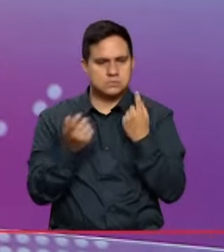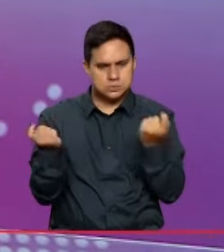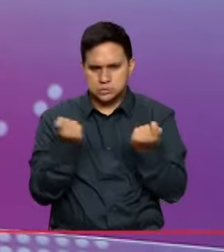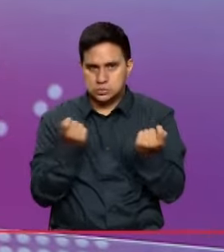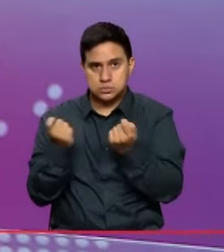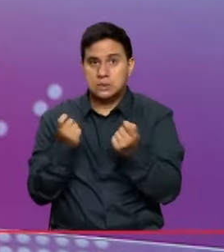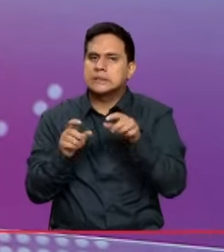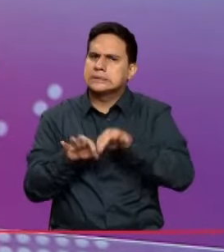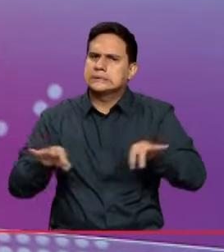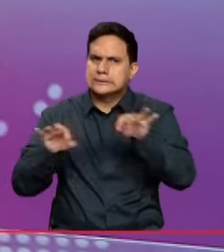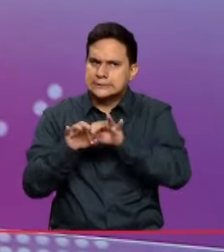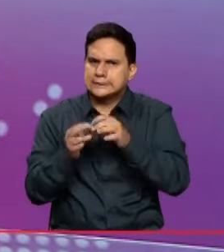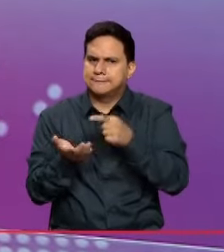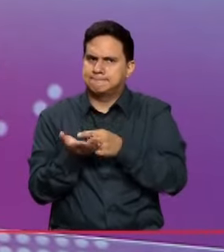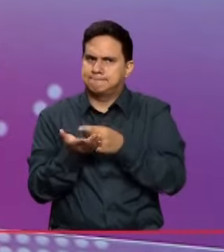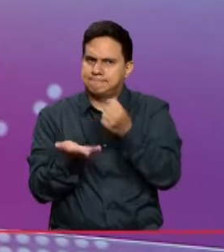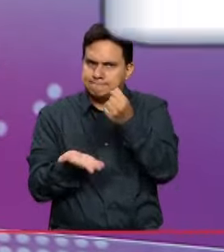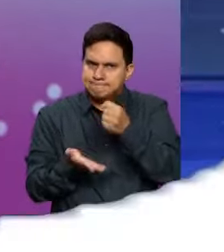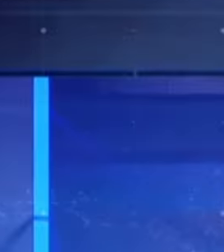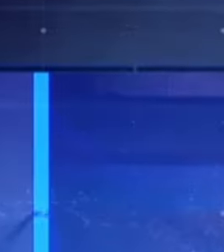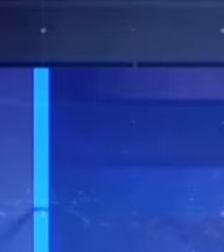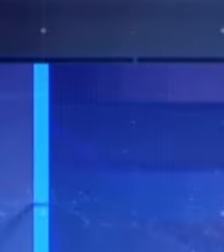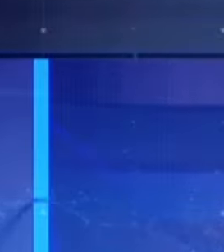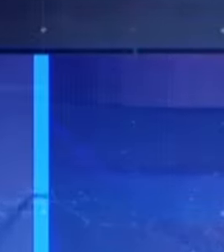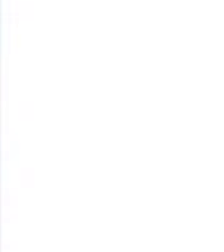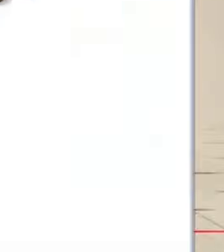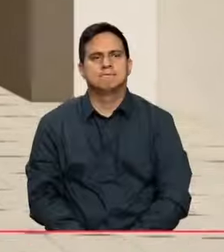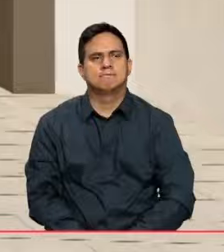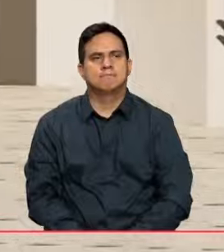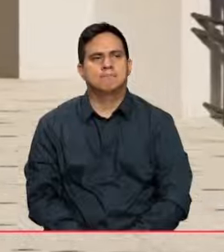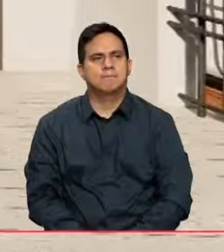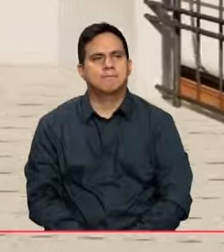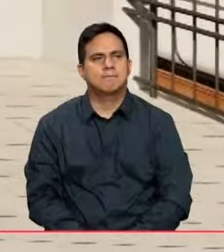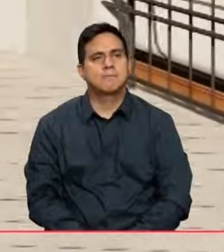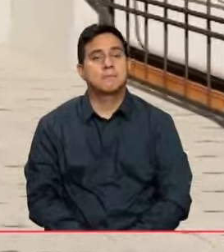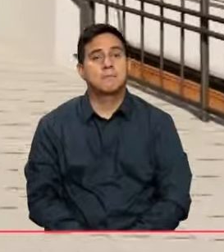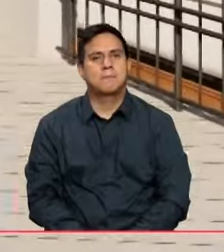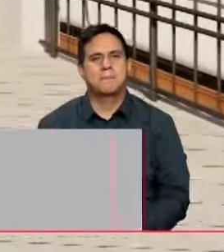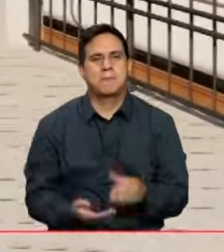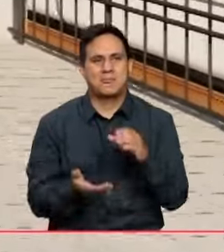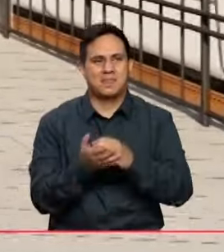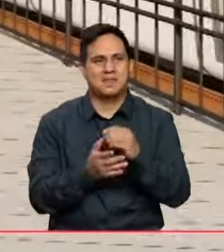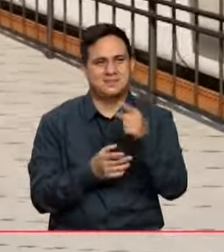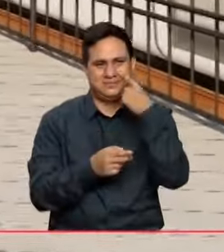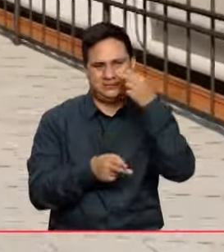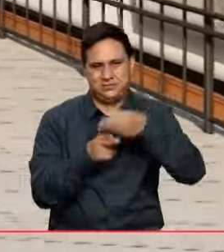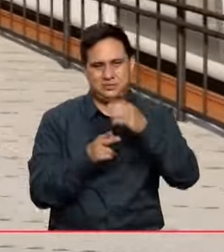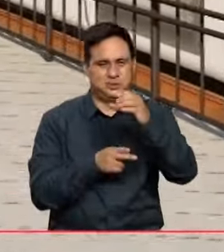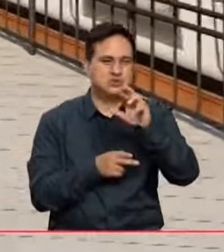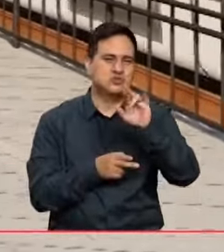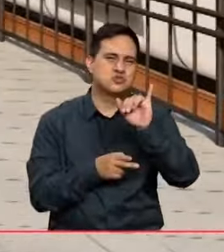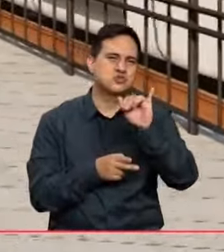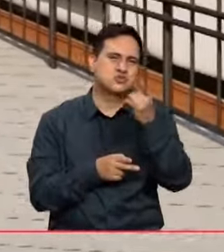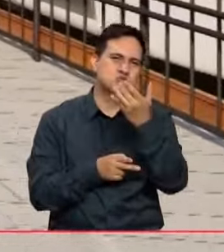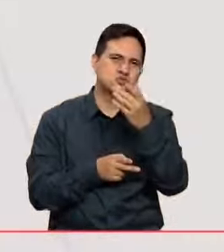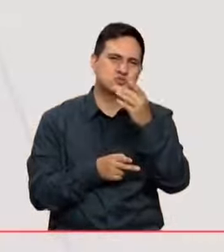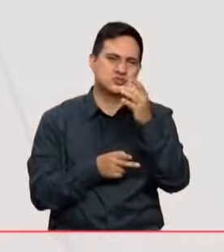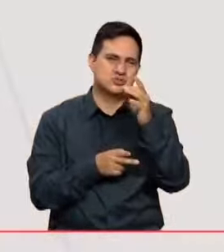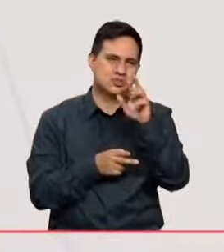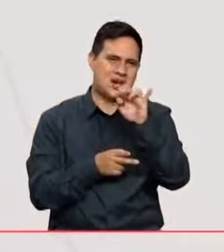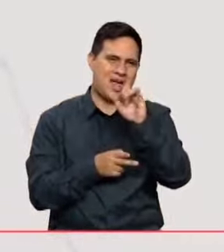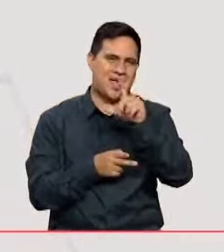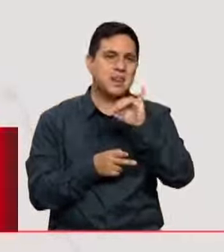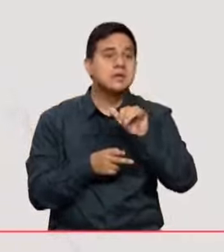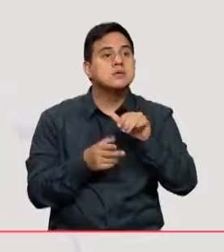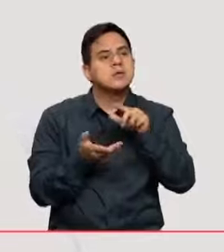las necesidades del transporte Cross rail International una multinacional británica que ha sido gestora y